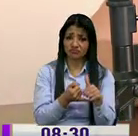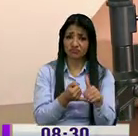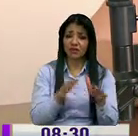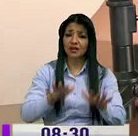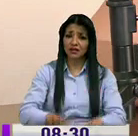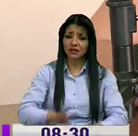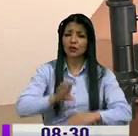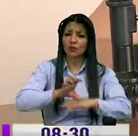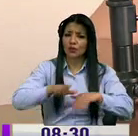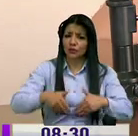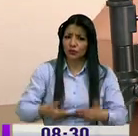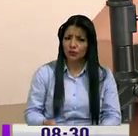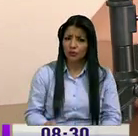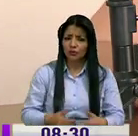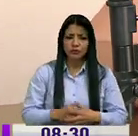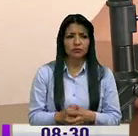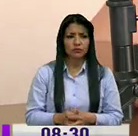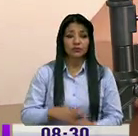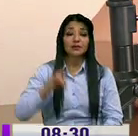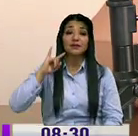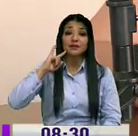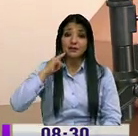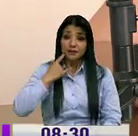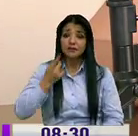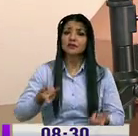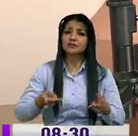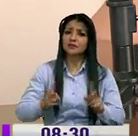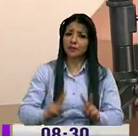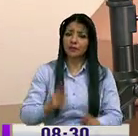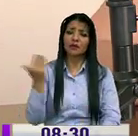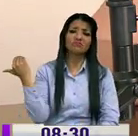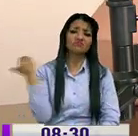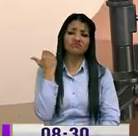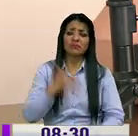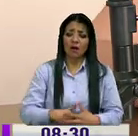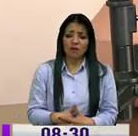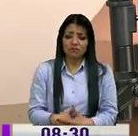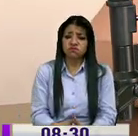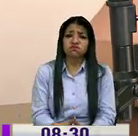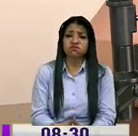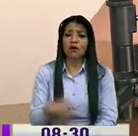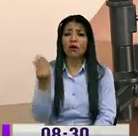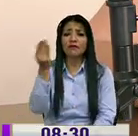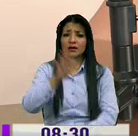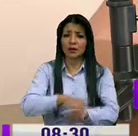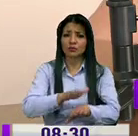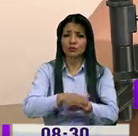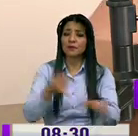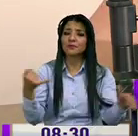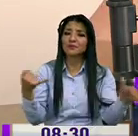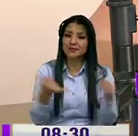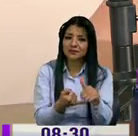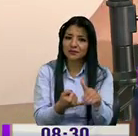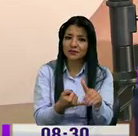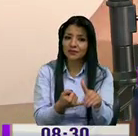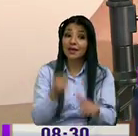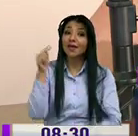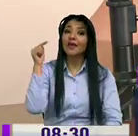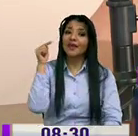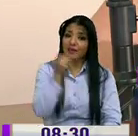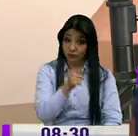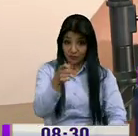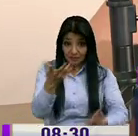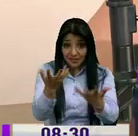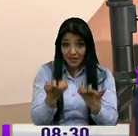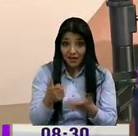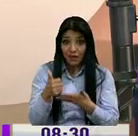en el Ecuador, cómo las niñas son madres a muy temprana edad, fruto de violencia sexual. A